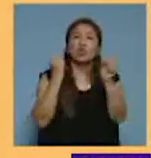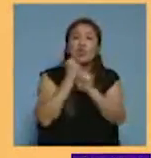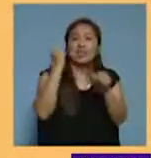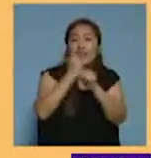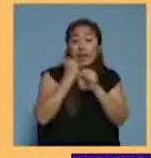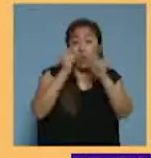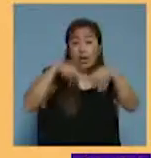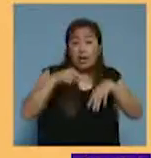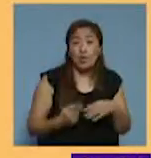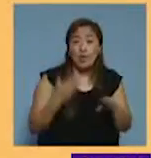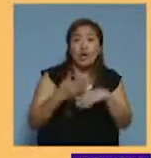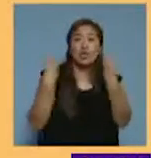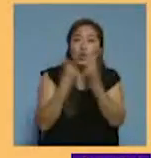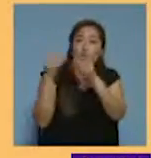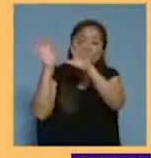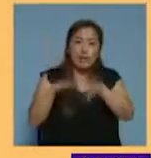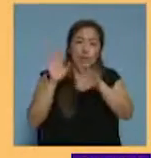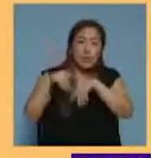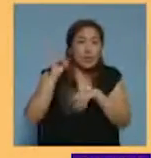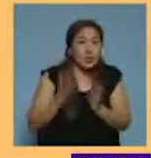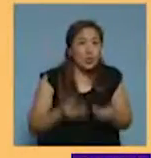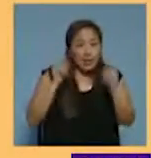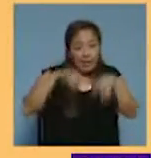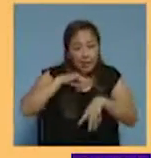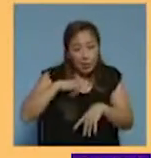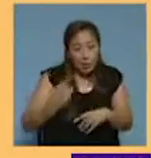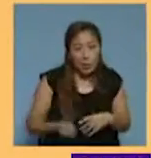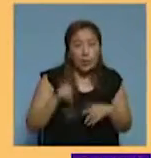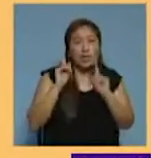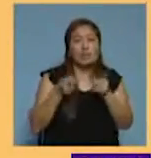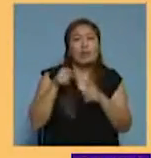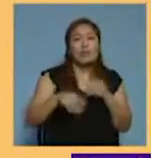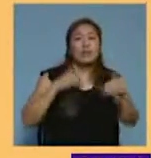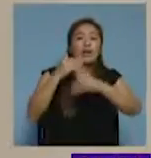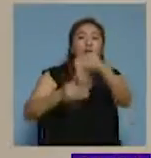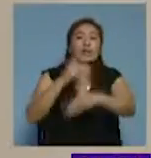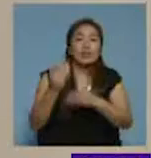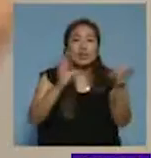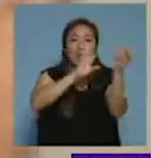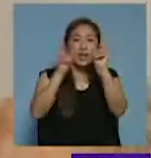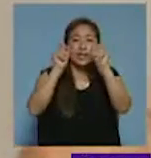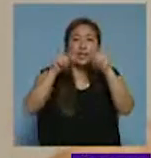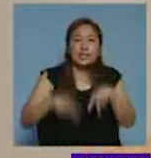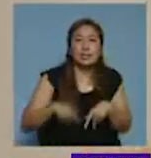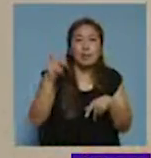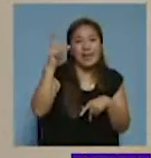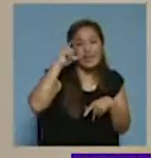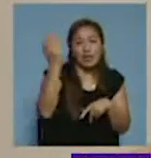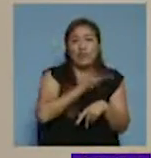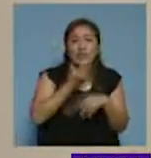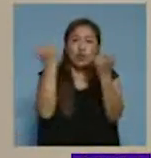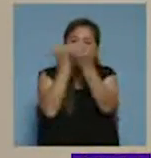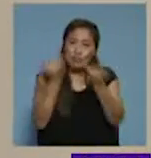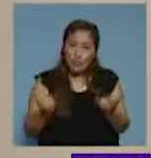realizando actualmente ante las intensas lluvias que se han registrado en nuestra provincia y también para lo que se viene cómo estará el tiempo para enero febrero y